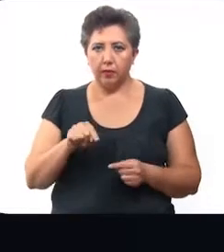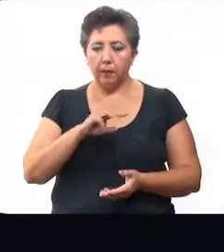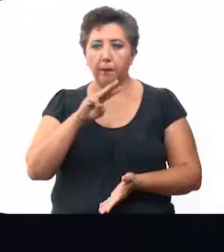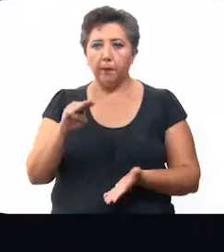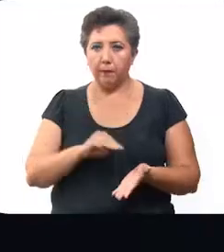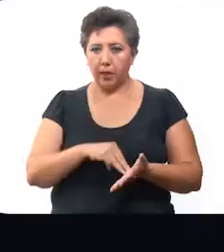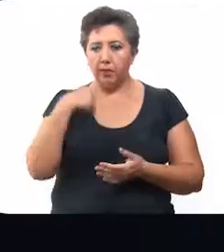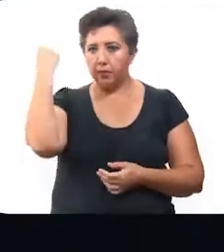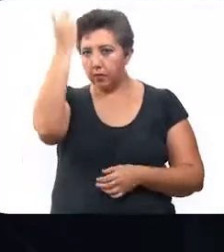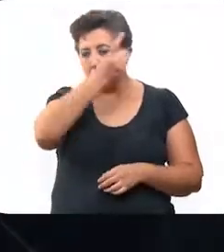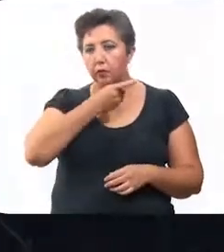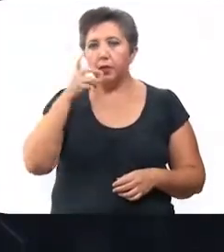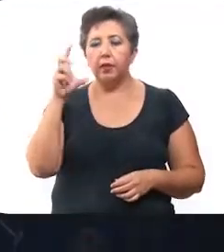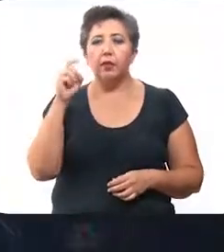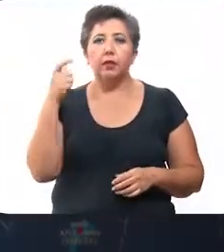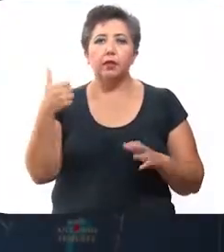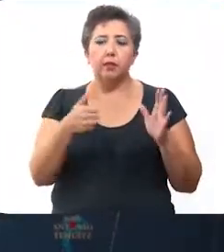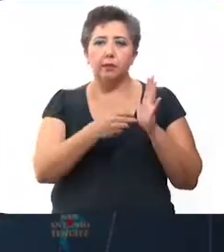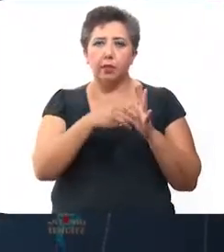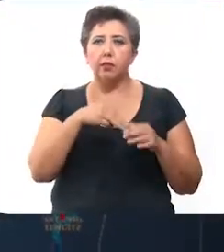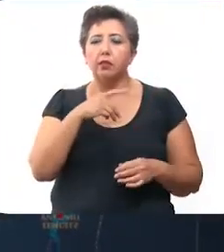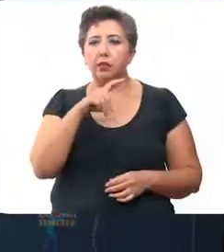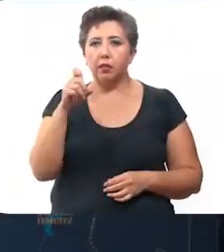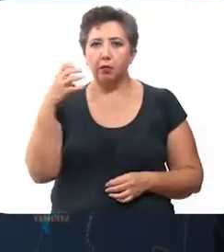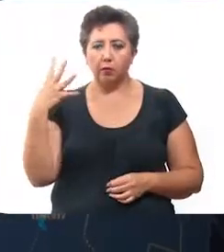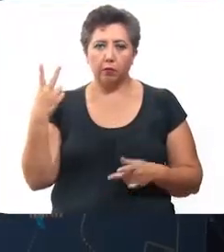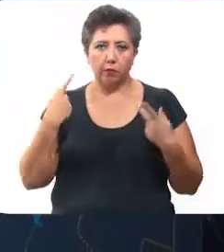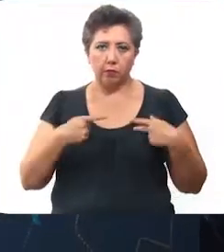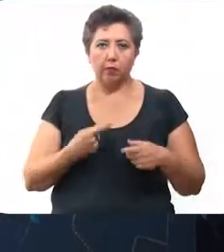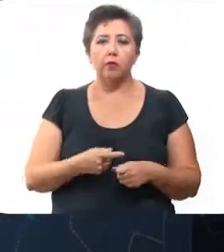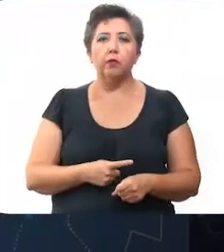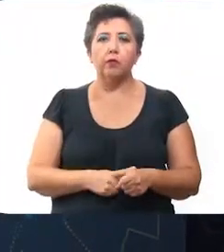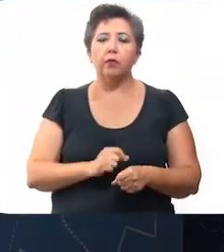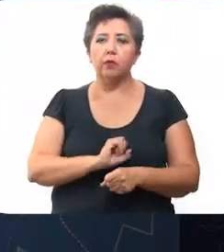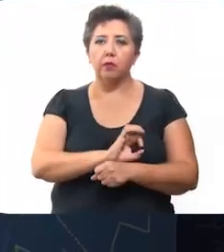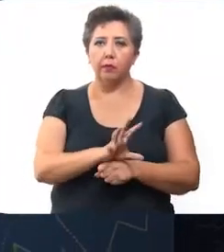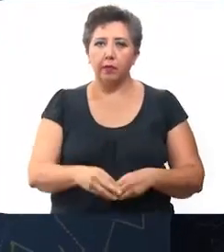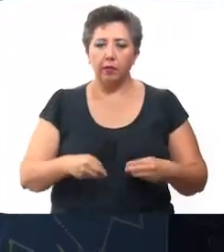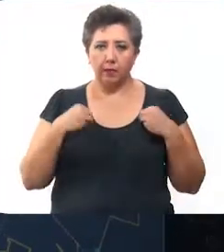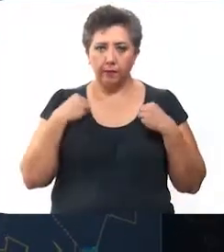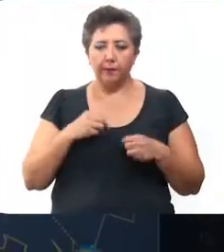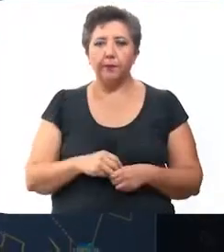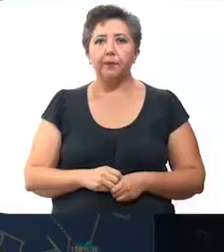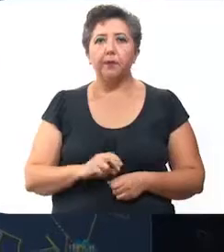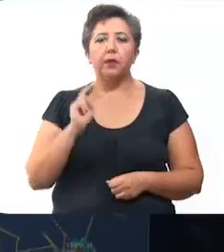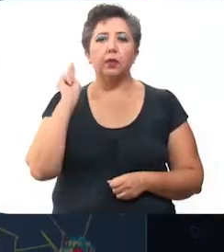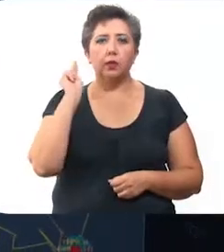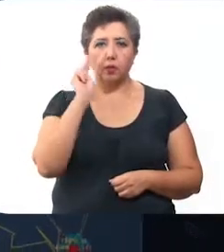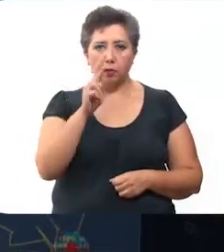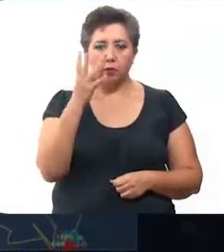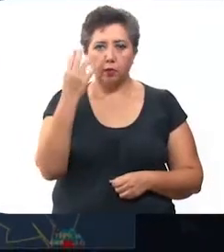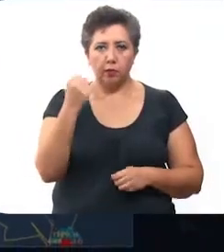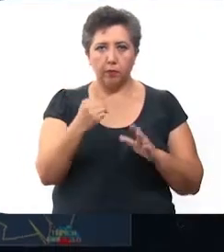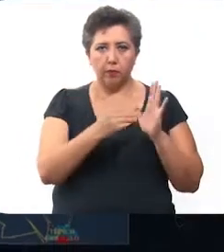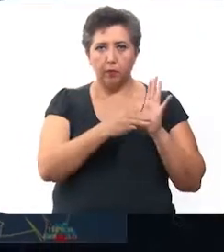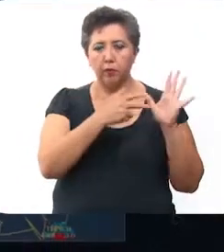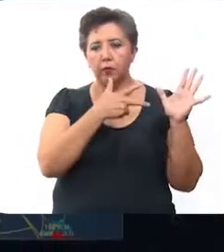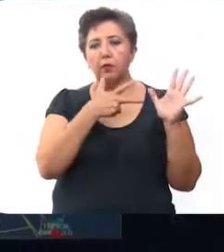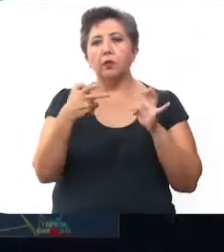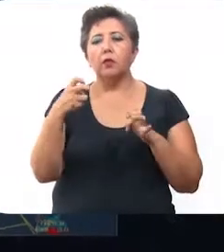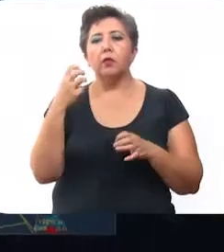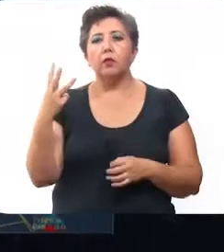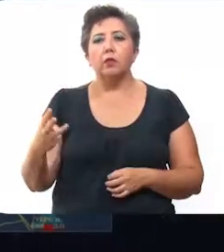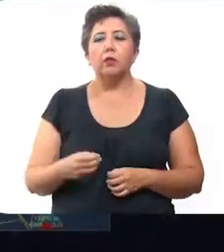Específicamente en Mérida se han diagnosticado 36.104 personas contagiadas de coronavirus, que viven en la zona norte